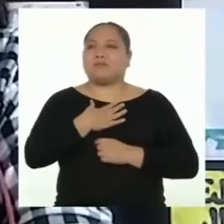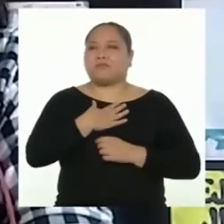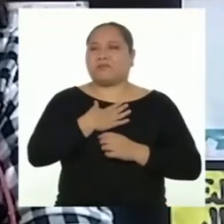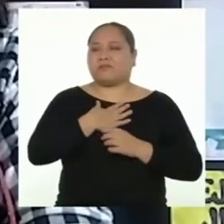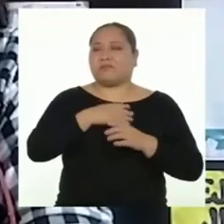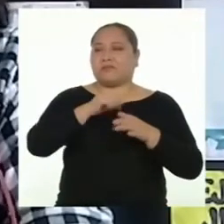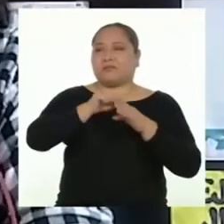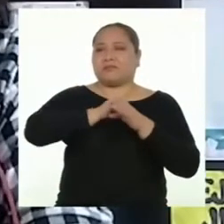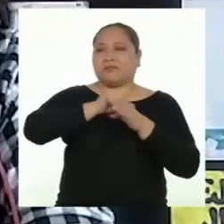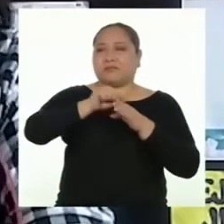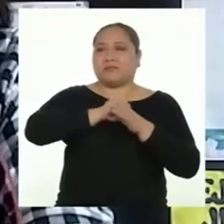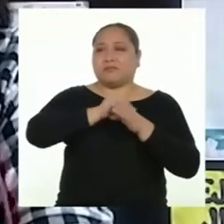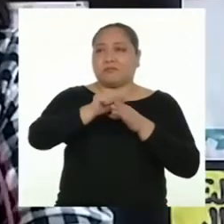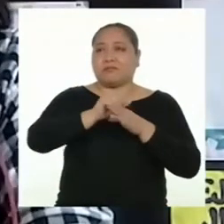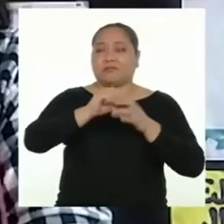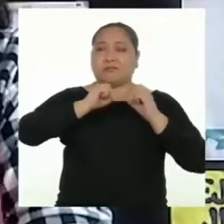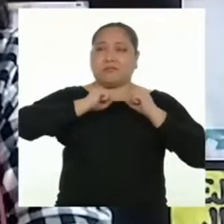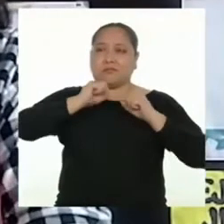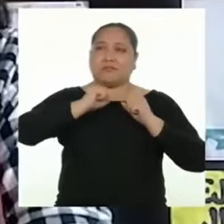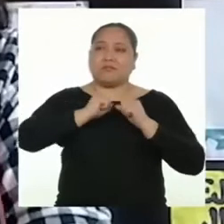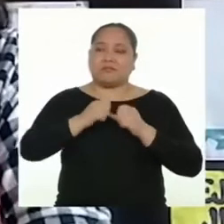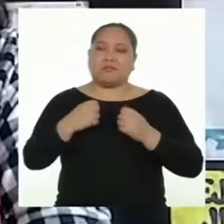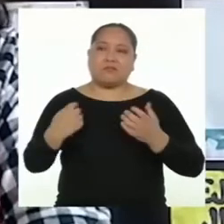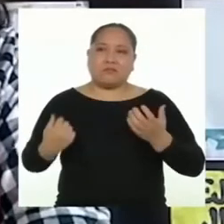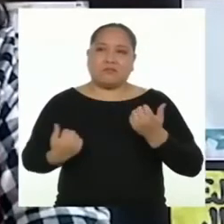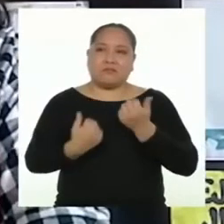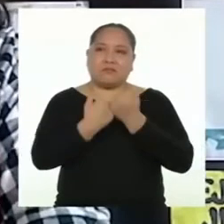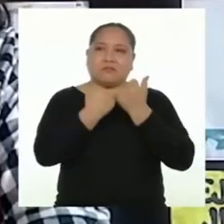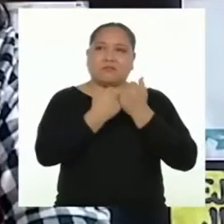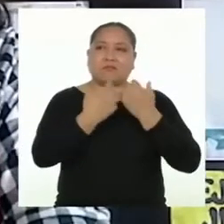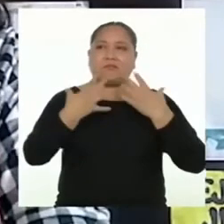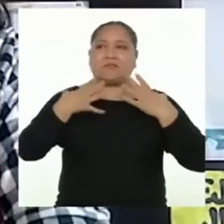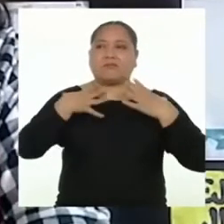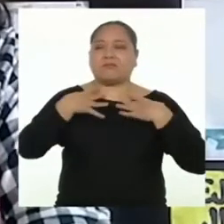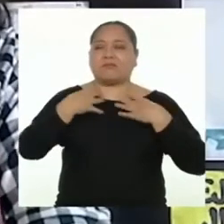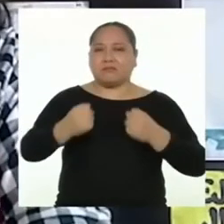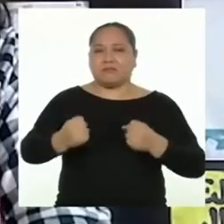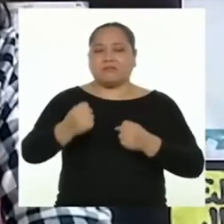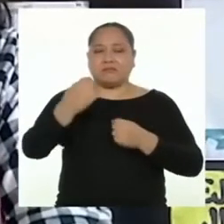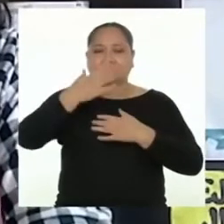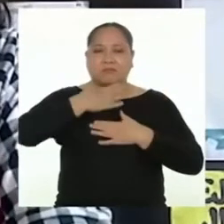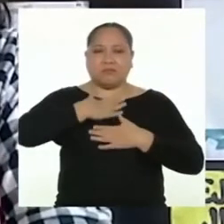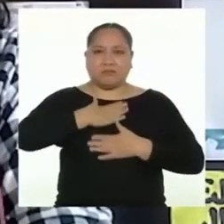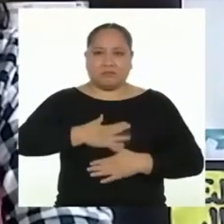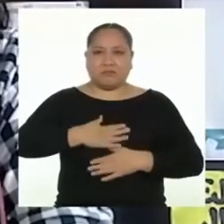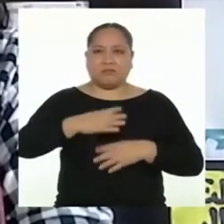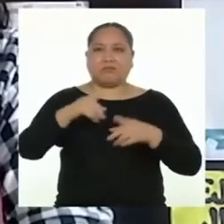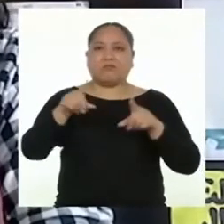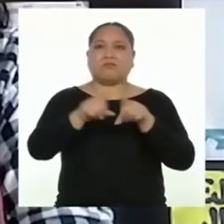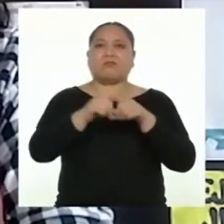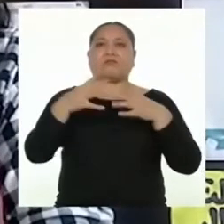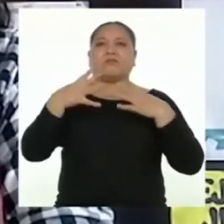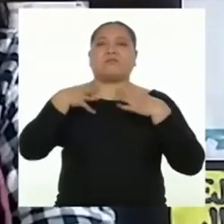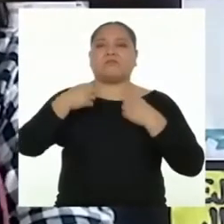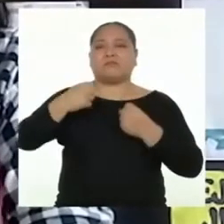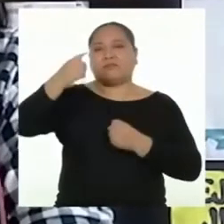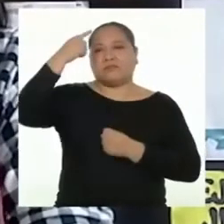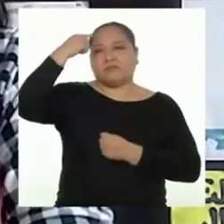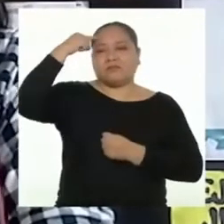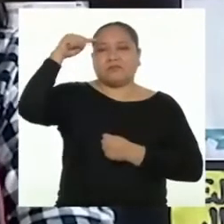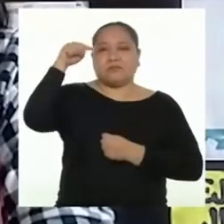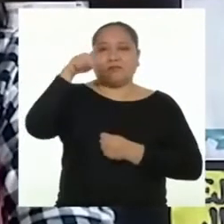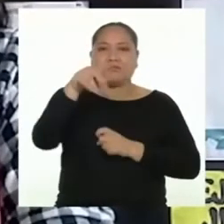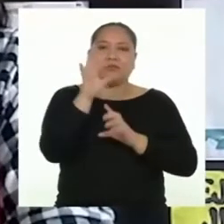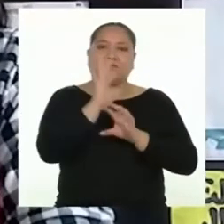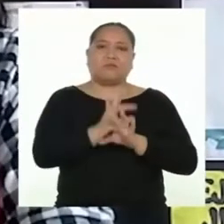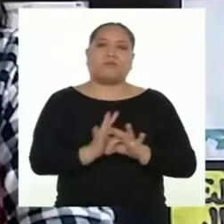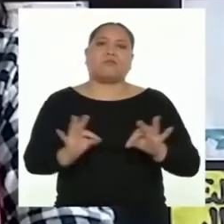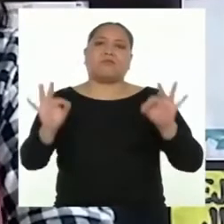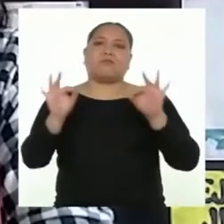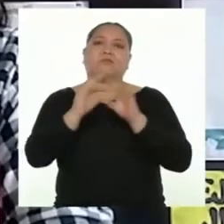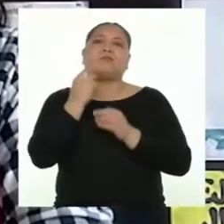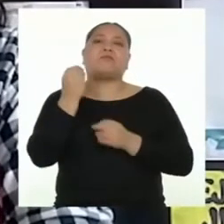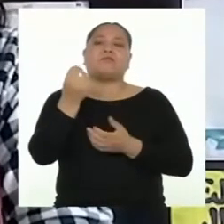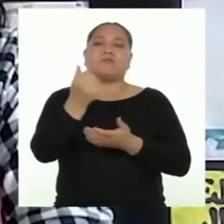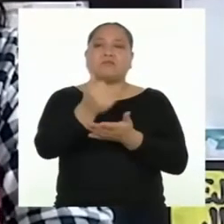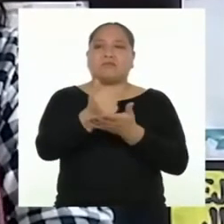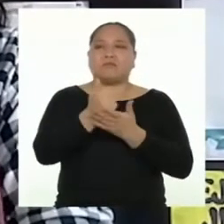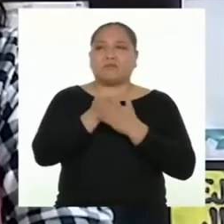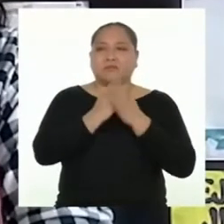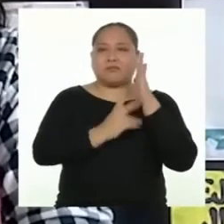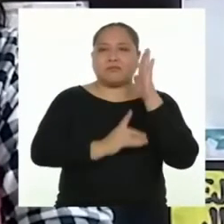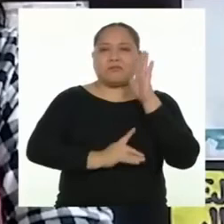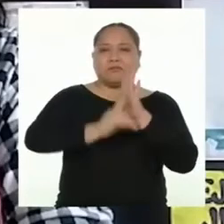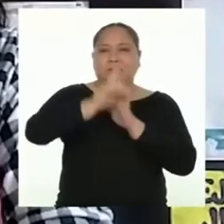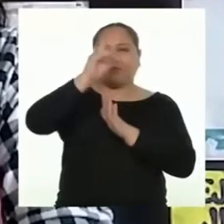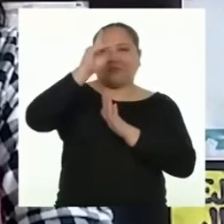la práctica de deportes es un refuerzo para mantener nuestra salud física y mental en un buen estado. Es muy importante porque nos ayuda